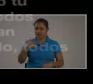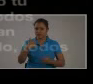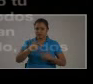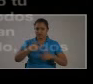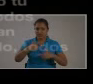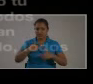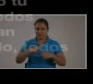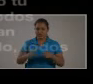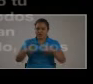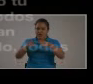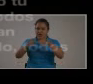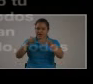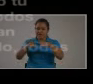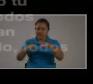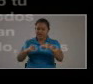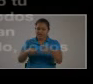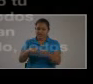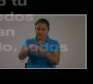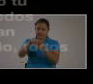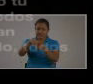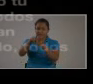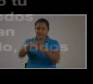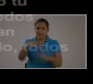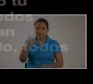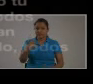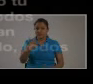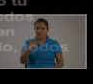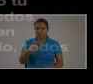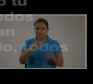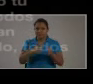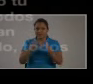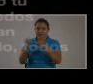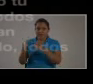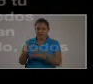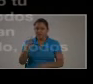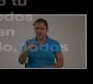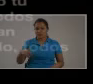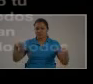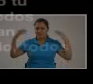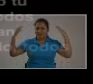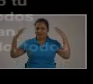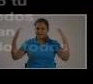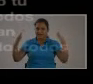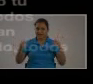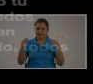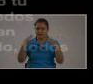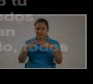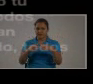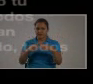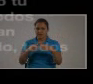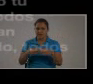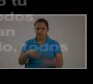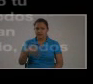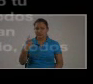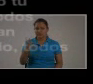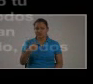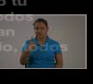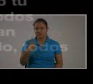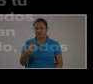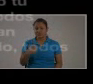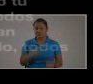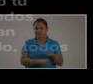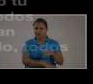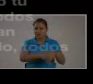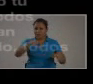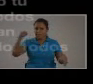y jinetes, todos bien equipados, una gran compañía con pavés y escudo, todos ellos empuñando espada.